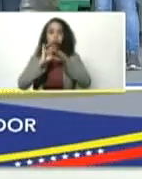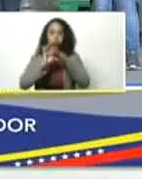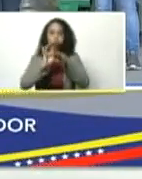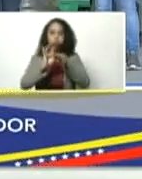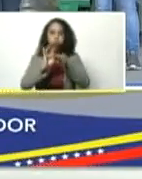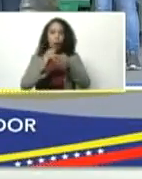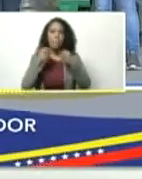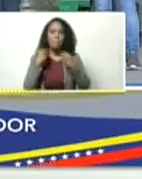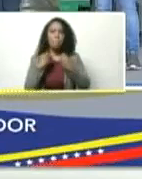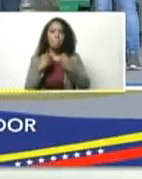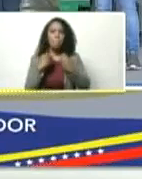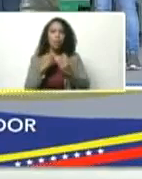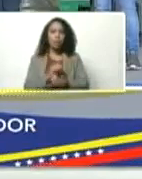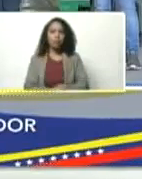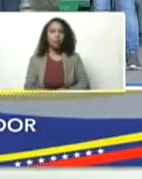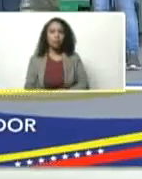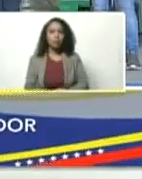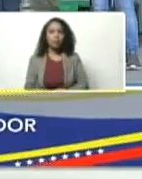para